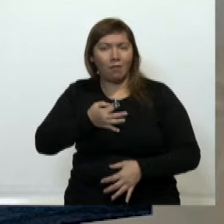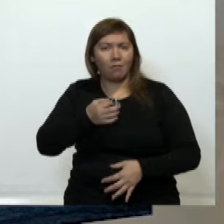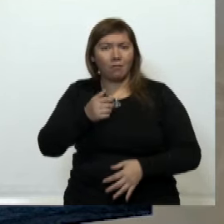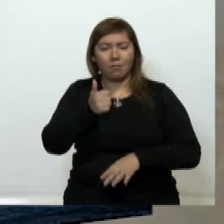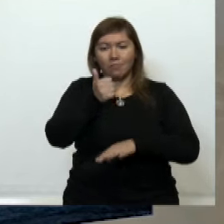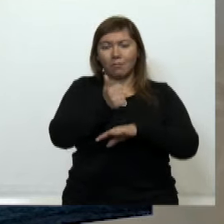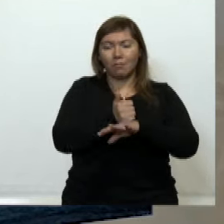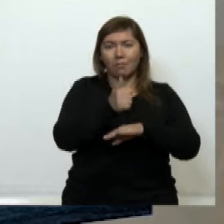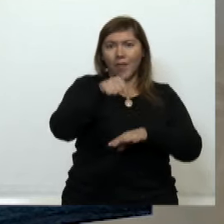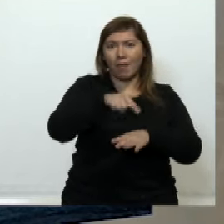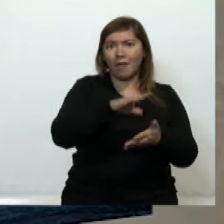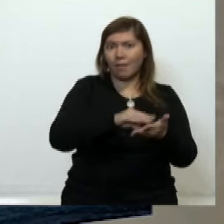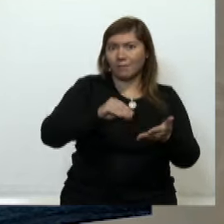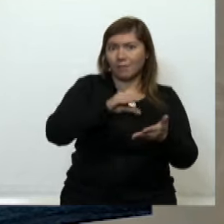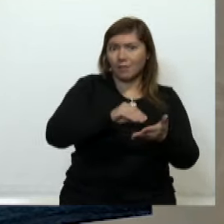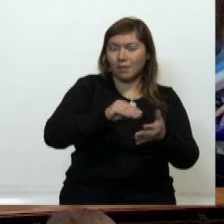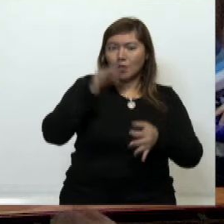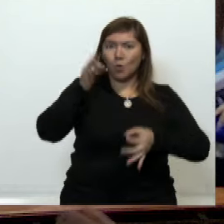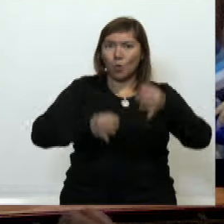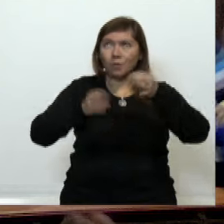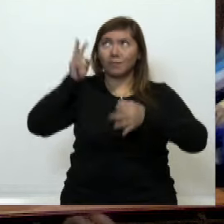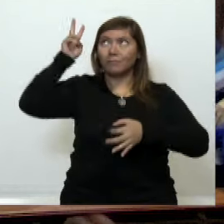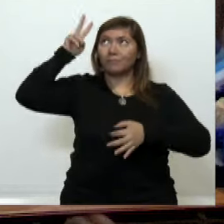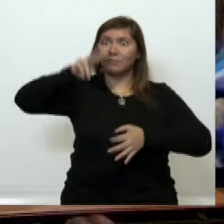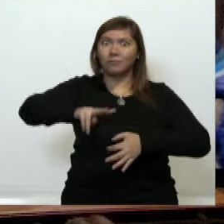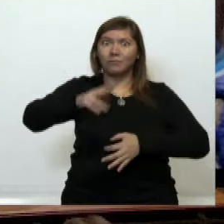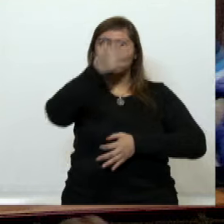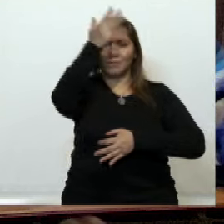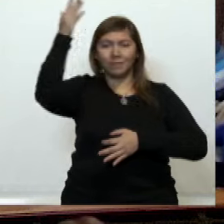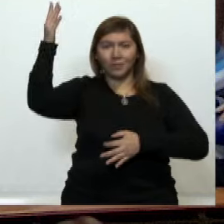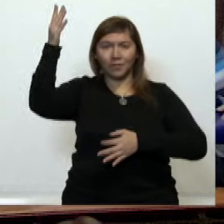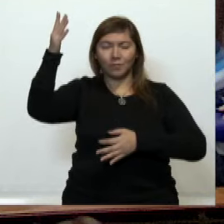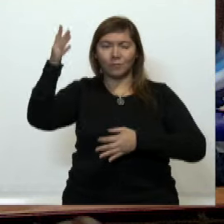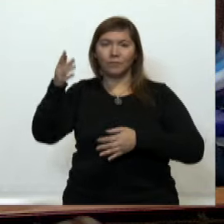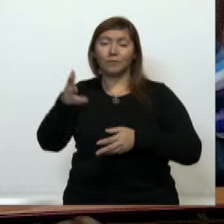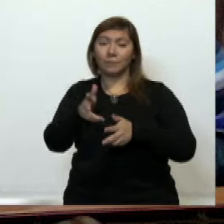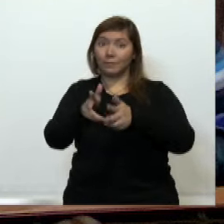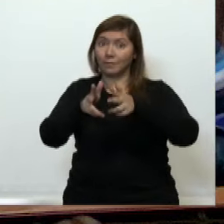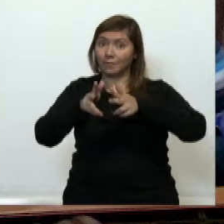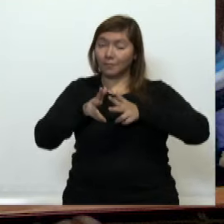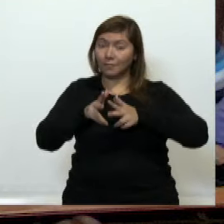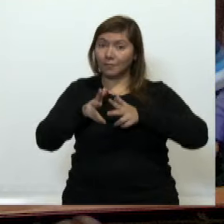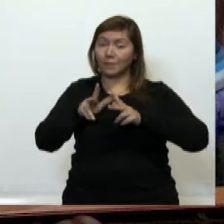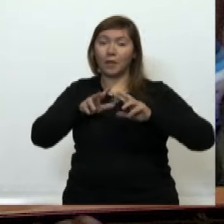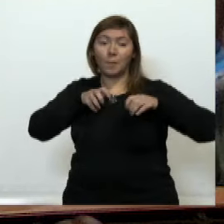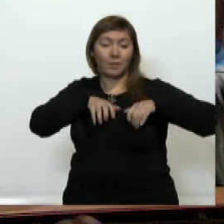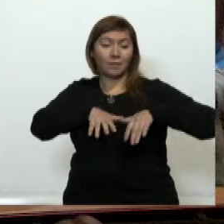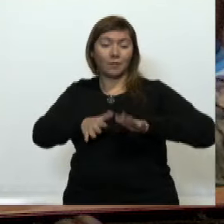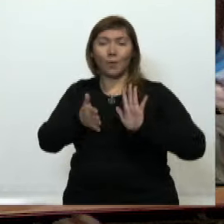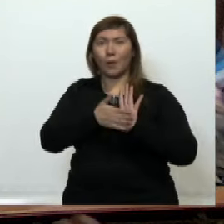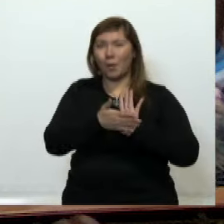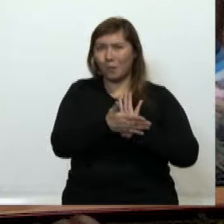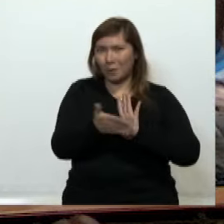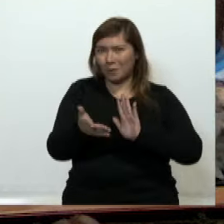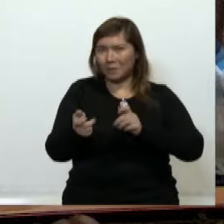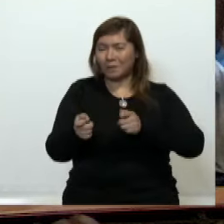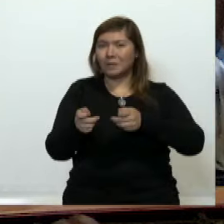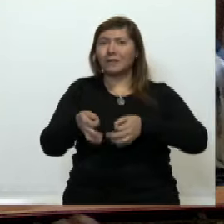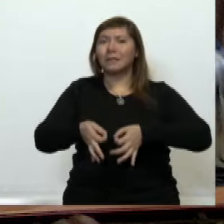la justicia mirará desde el cielo. Muéstranos, Señor, tu misericordia y danos tu